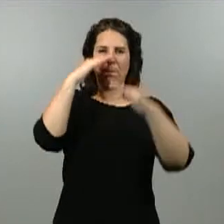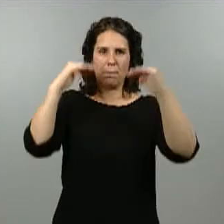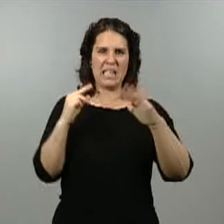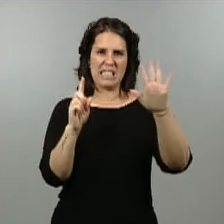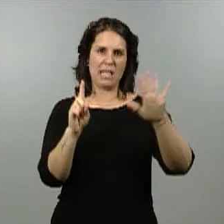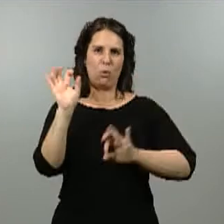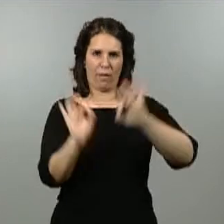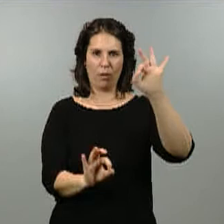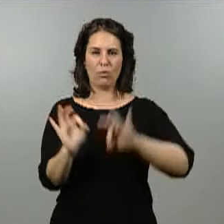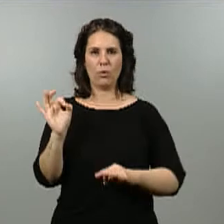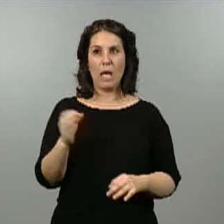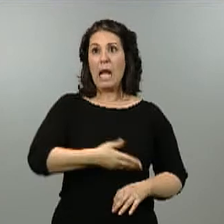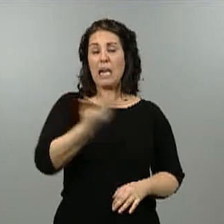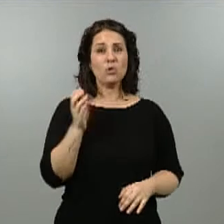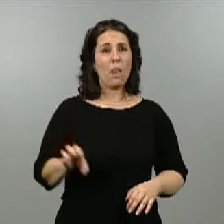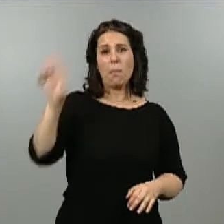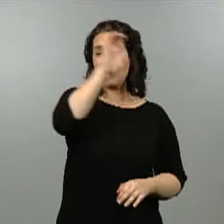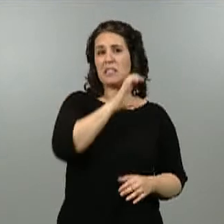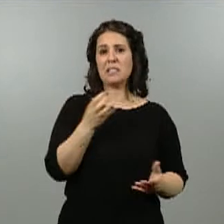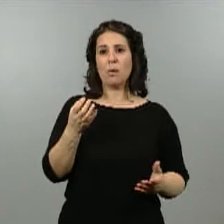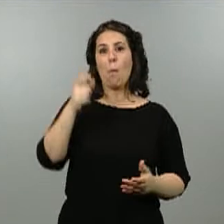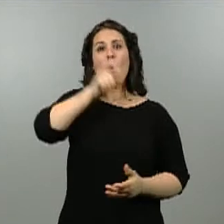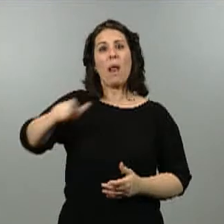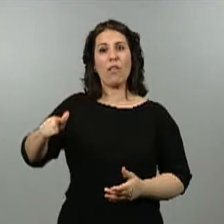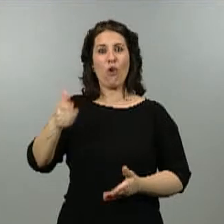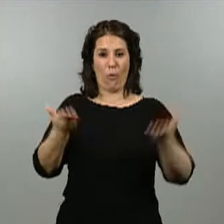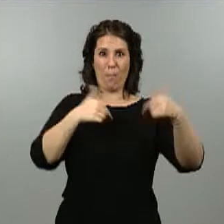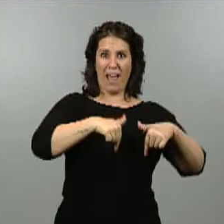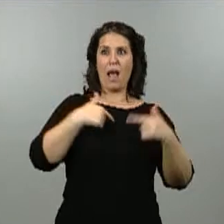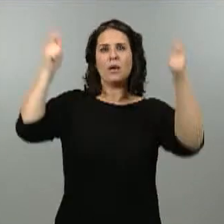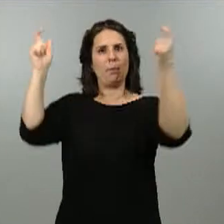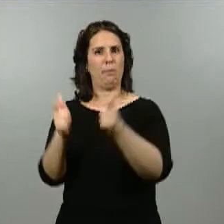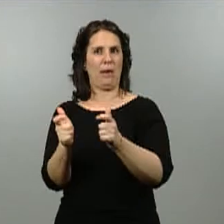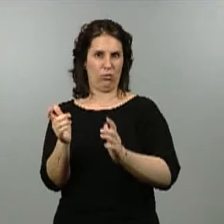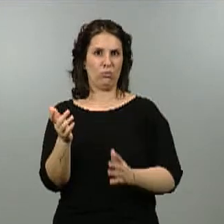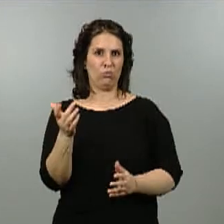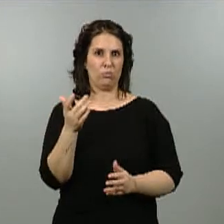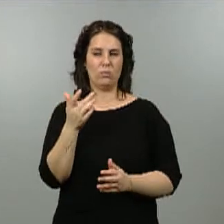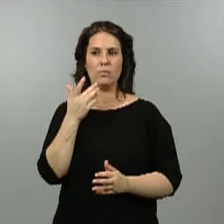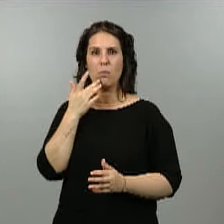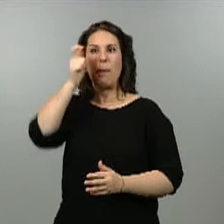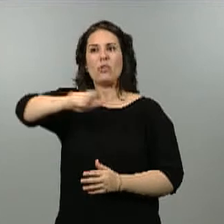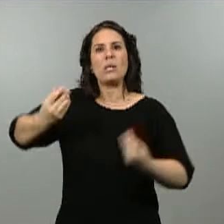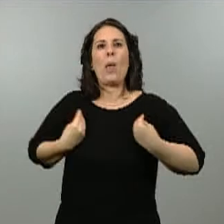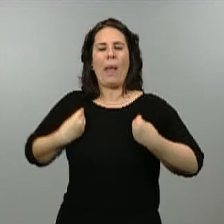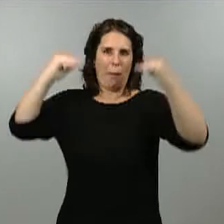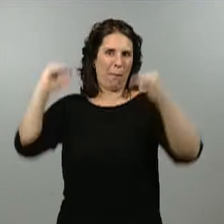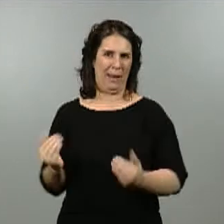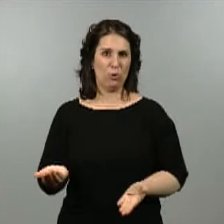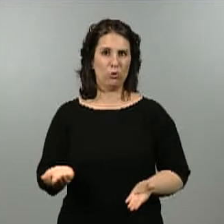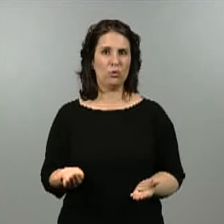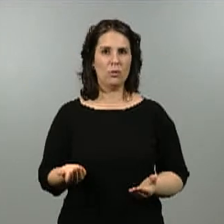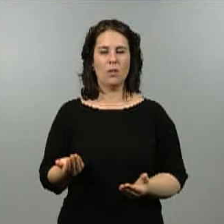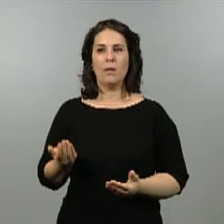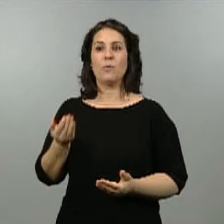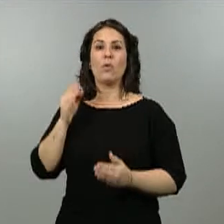países con menos cantidad de población, por lo tanto, en cifras brutas, en número de casos, no pueden asemejarse a los países que les he mencionado,